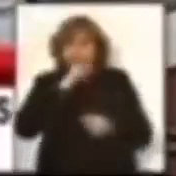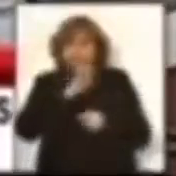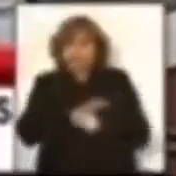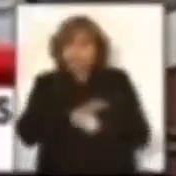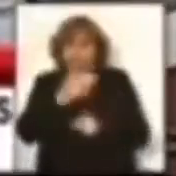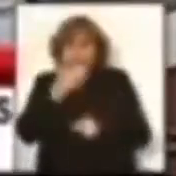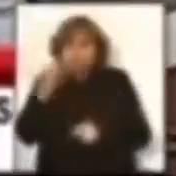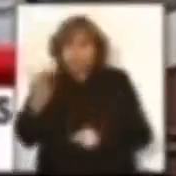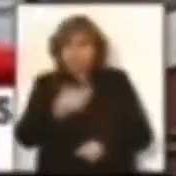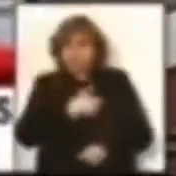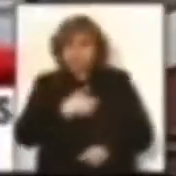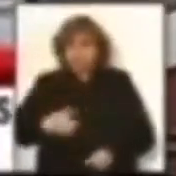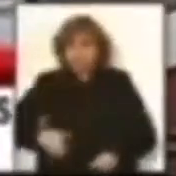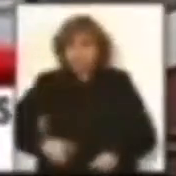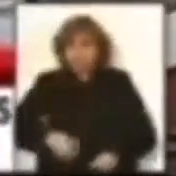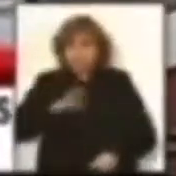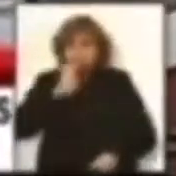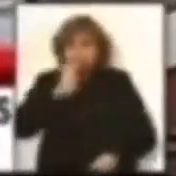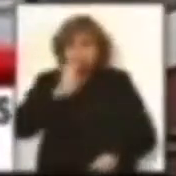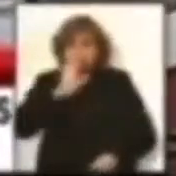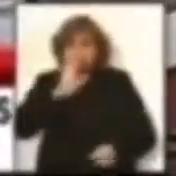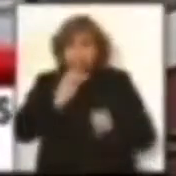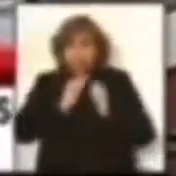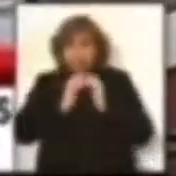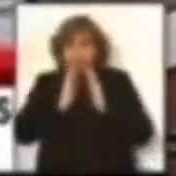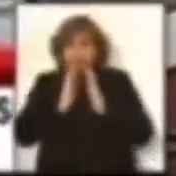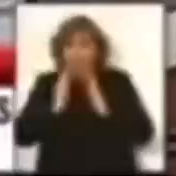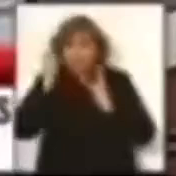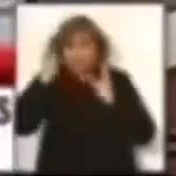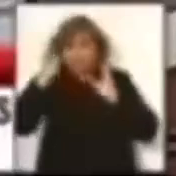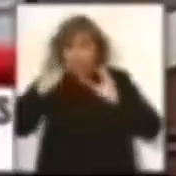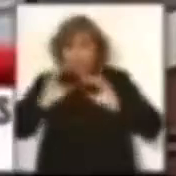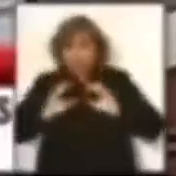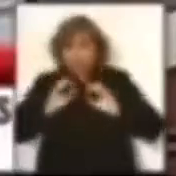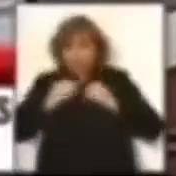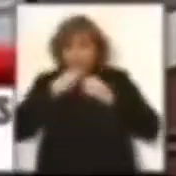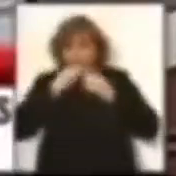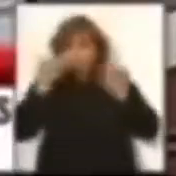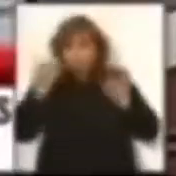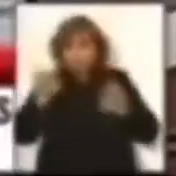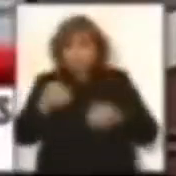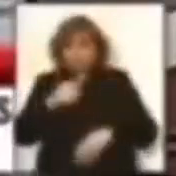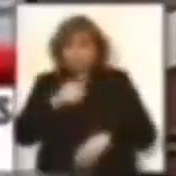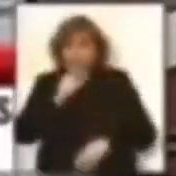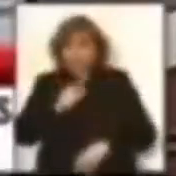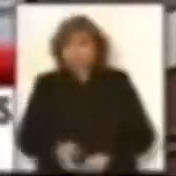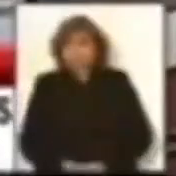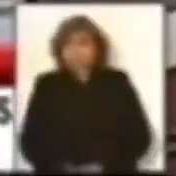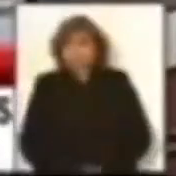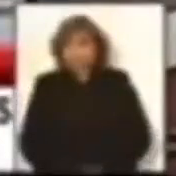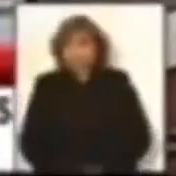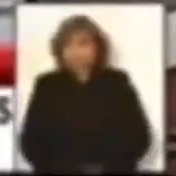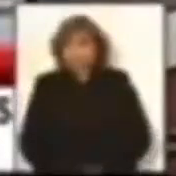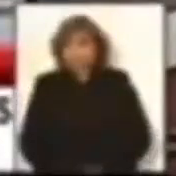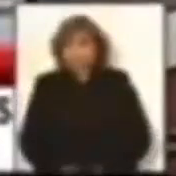señora presidenta, de que en 45 días los acuerdos van a ser de público conocimiento. No solamente el primero, el